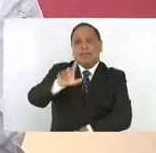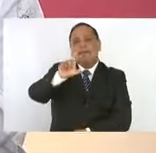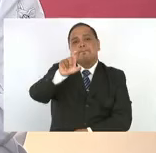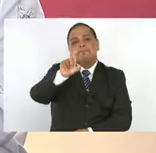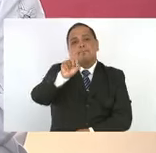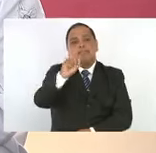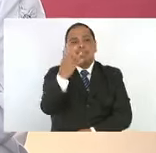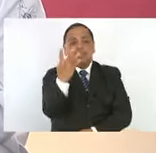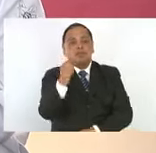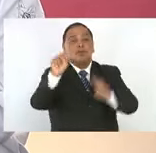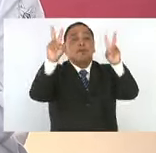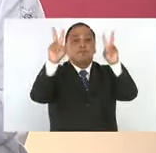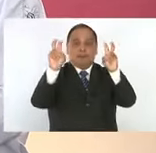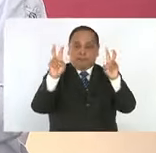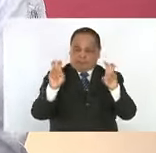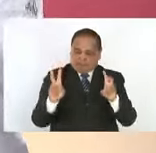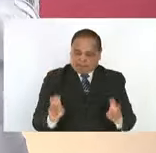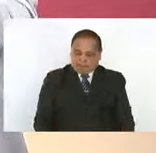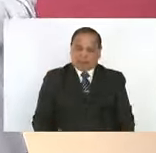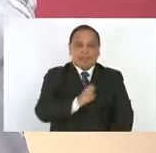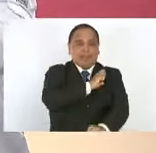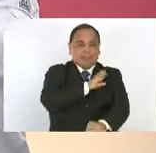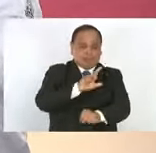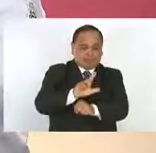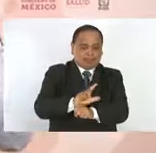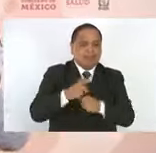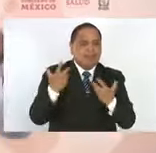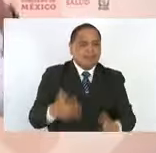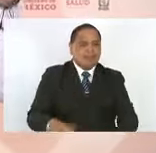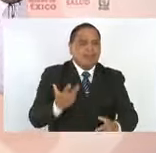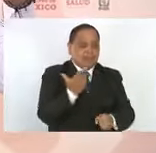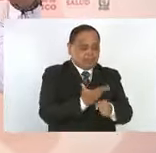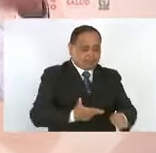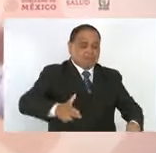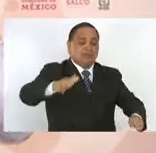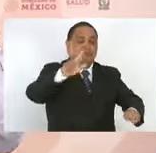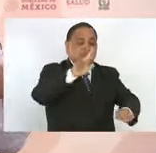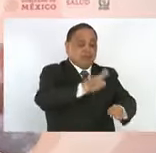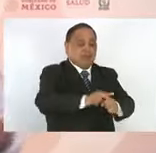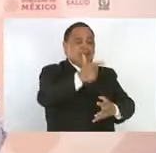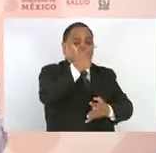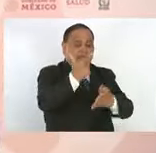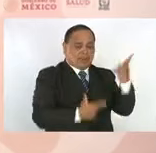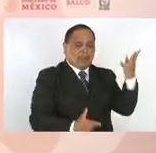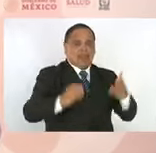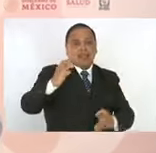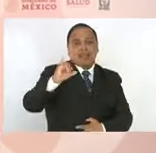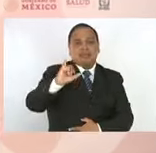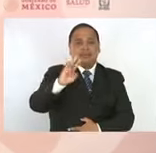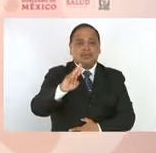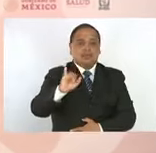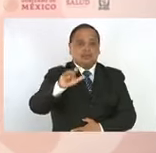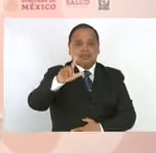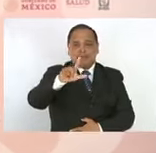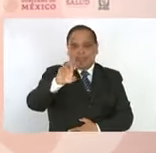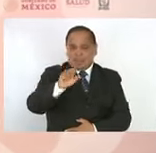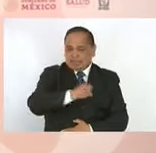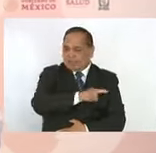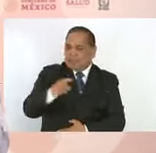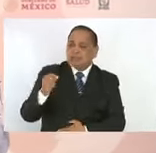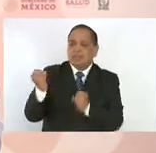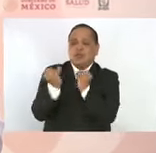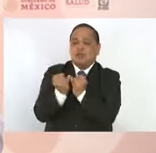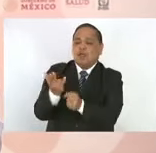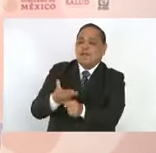29 especialidades que están, sí, en los grandes hospitales generales y civiles, pero también, y más importante, en los